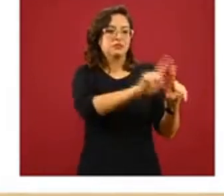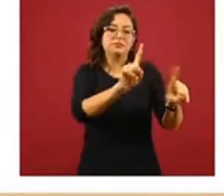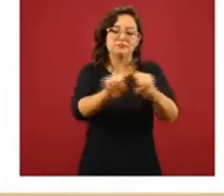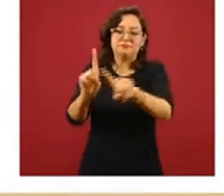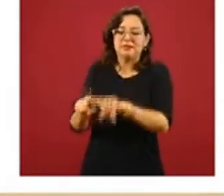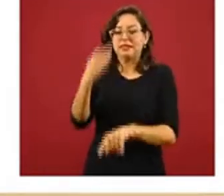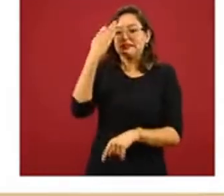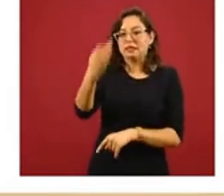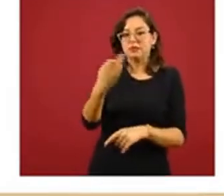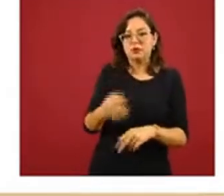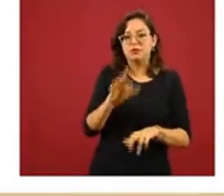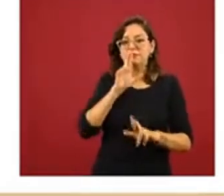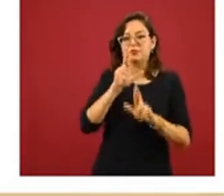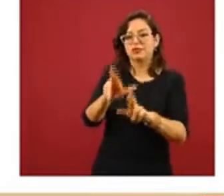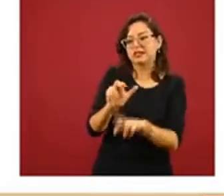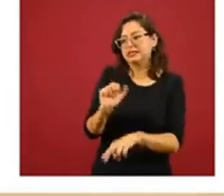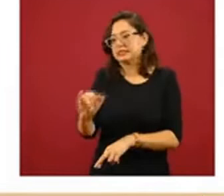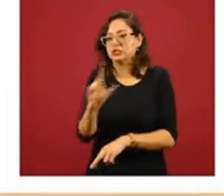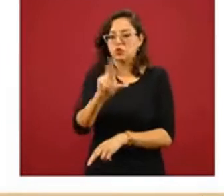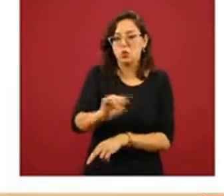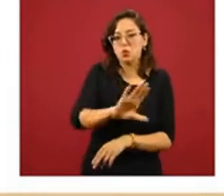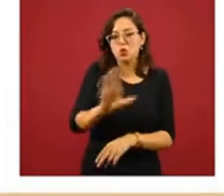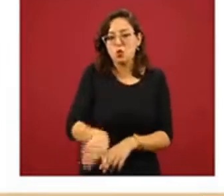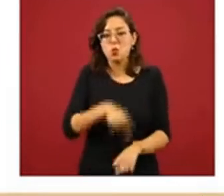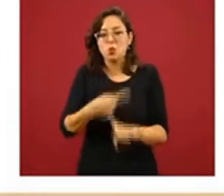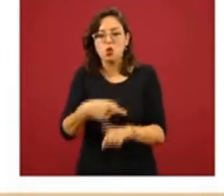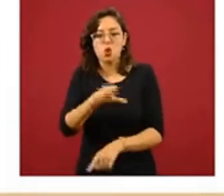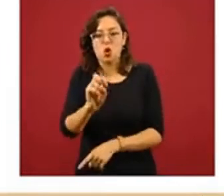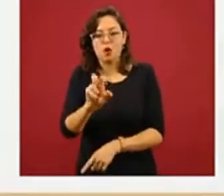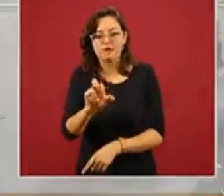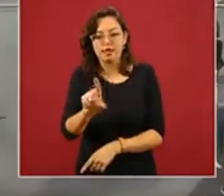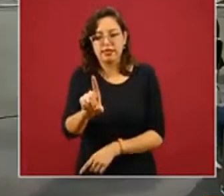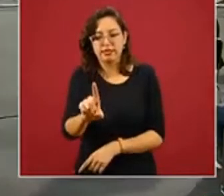poder llegar a confirmar una defunción como tal. En la